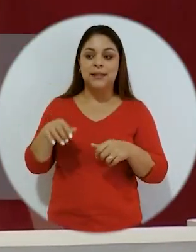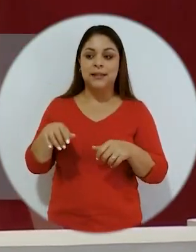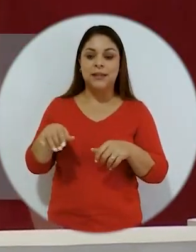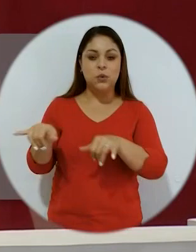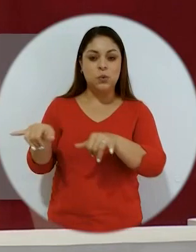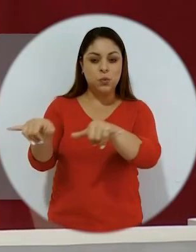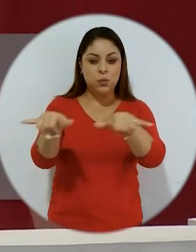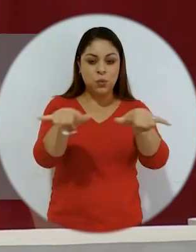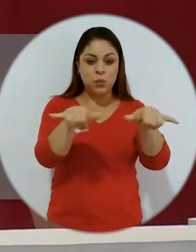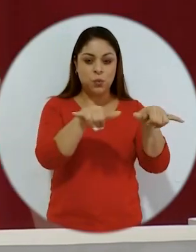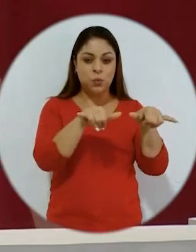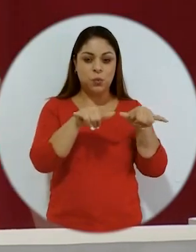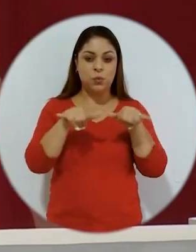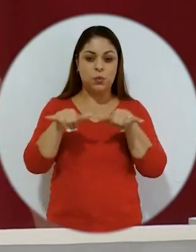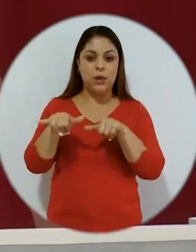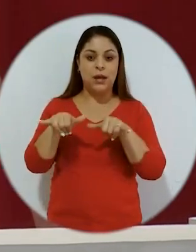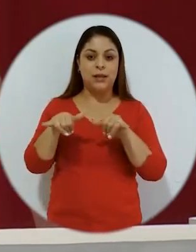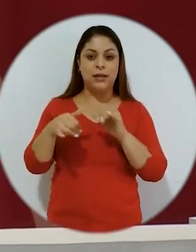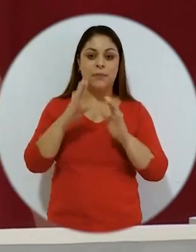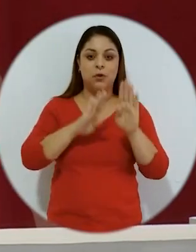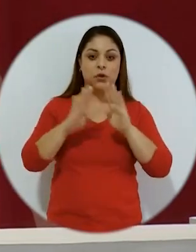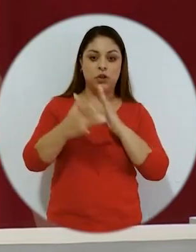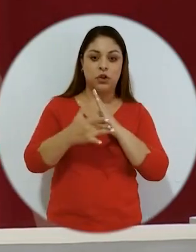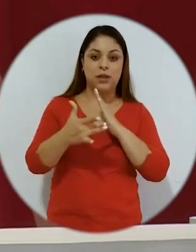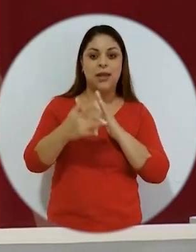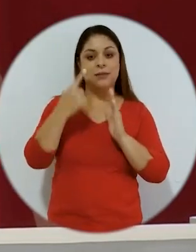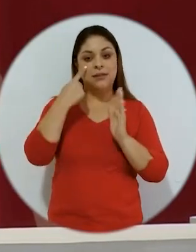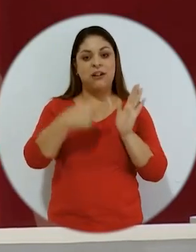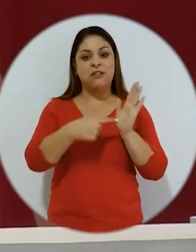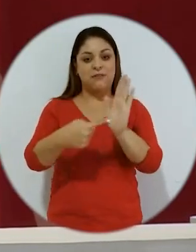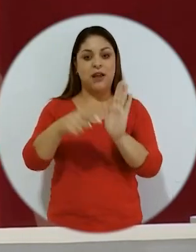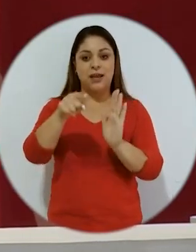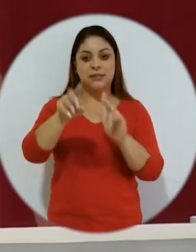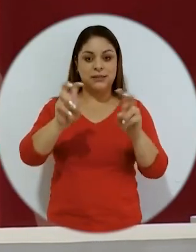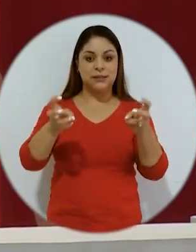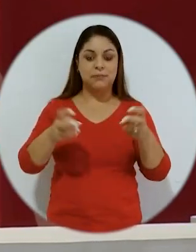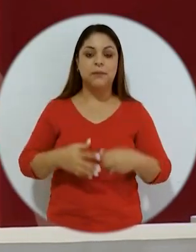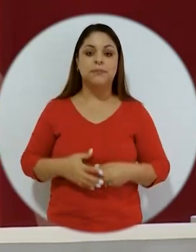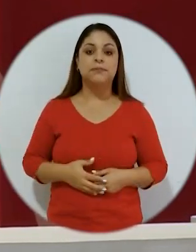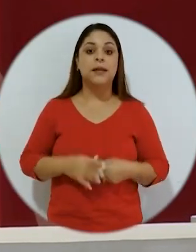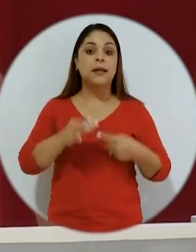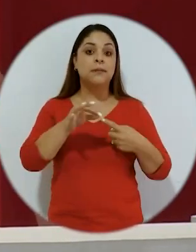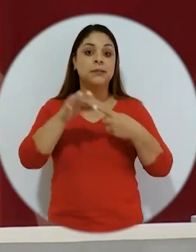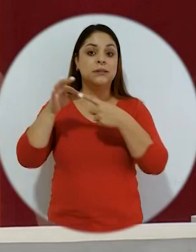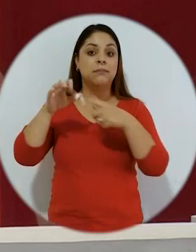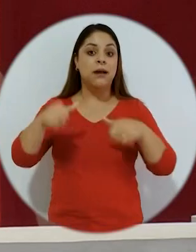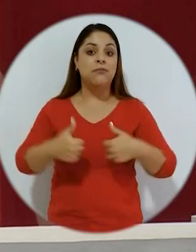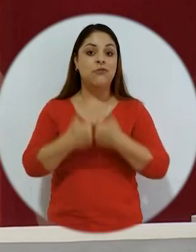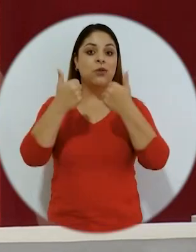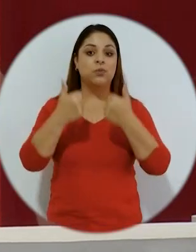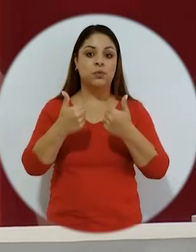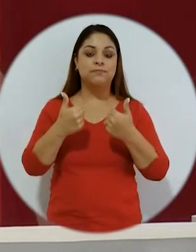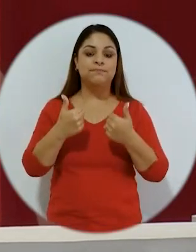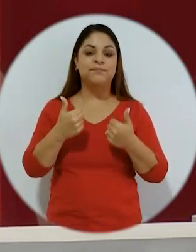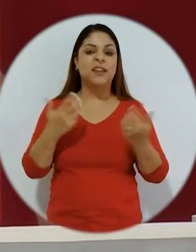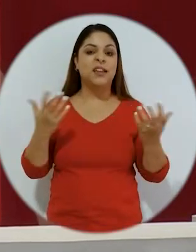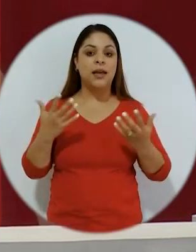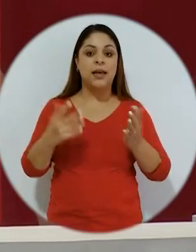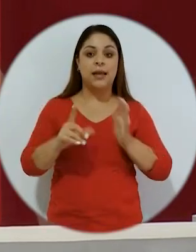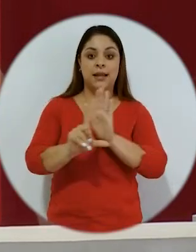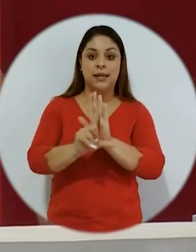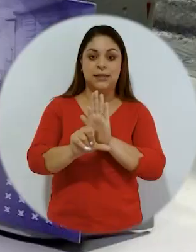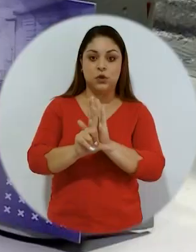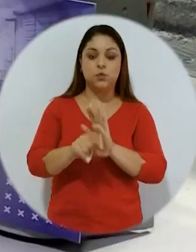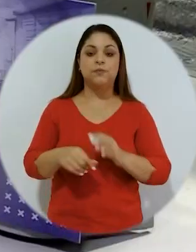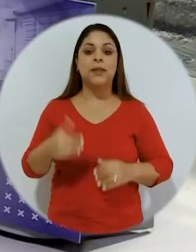la heterogeneidad propia de la bioeconomía se ve reflejada en esta temática. Uno de los principales retos, como bien lo mencionó